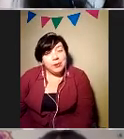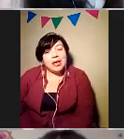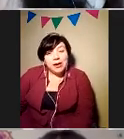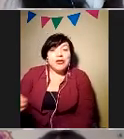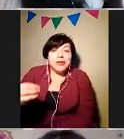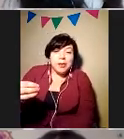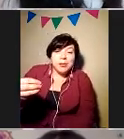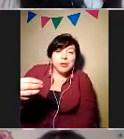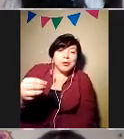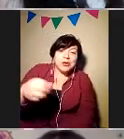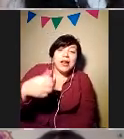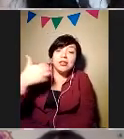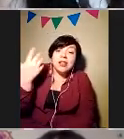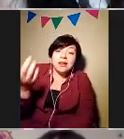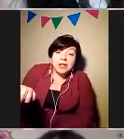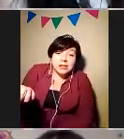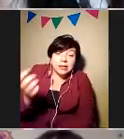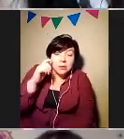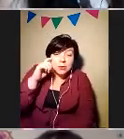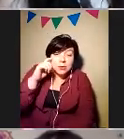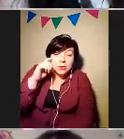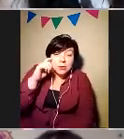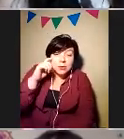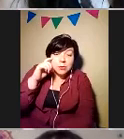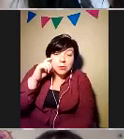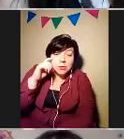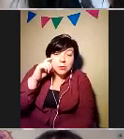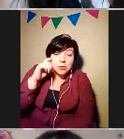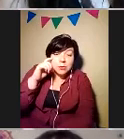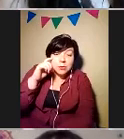porque claro, nos ven como sujetos adornables en